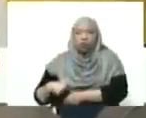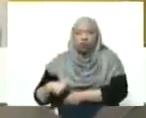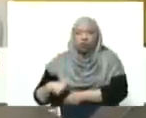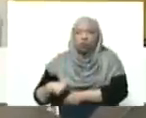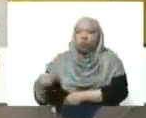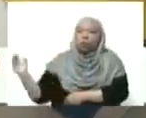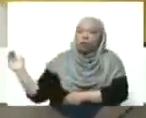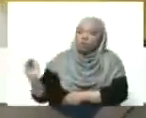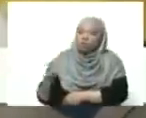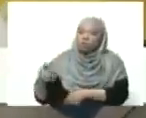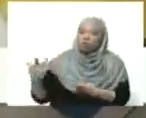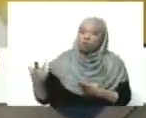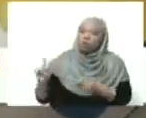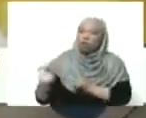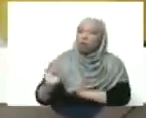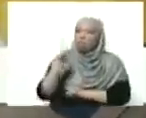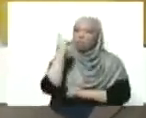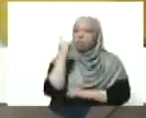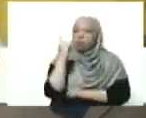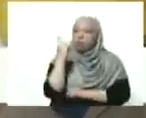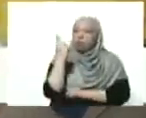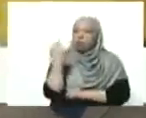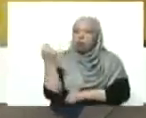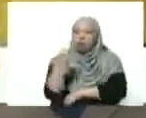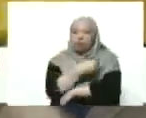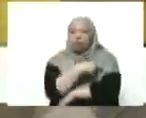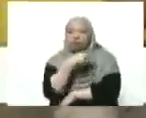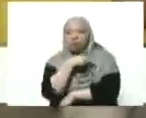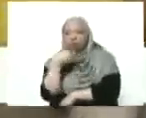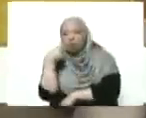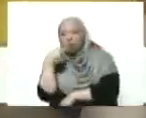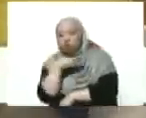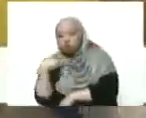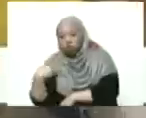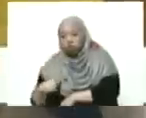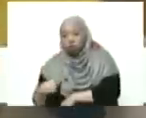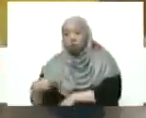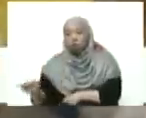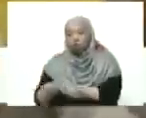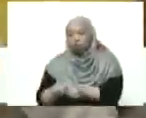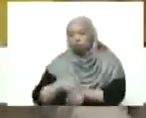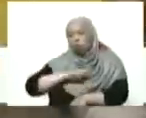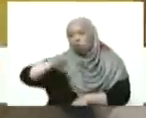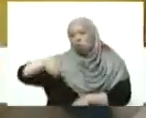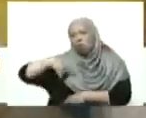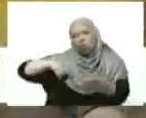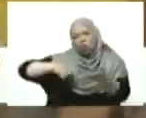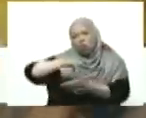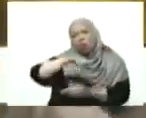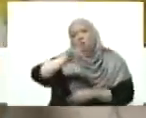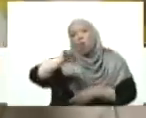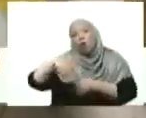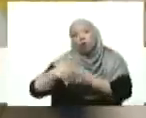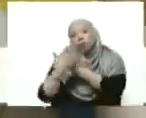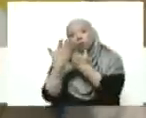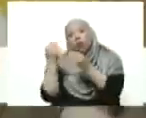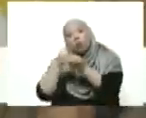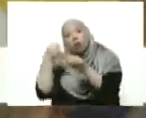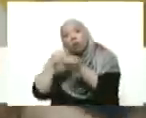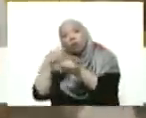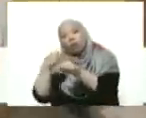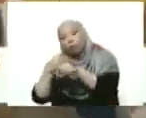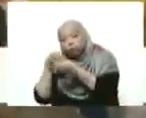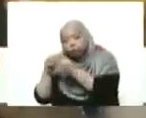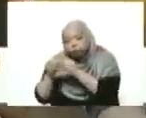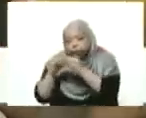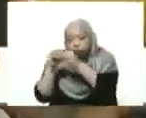Conviasa. El primer cargamento de vacuna china vino con nuestros aviones. Nosotros somos trabajadores que a las 4 de la mañana estamos dispuestos a empezar las